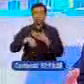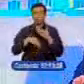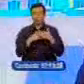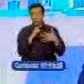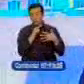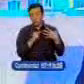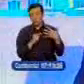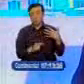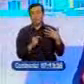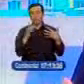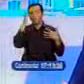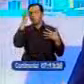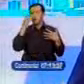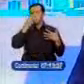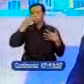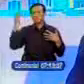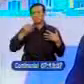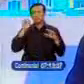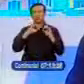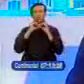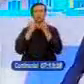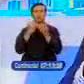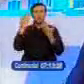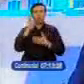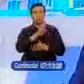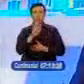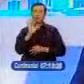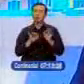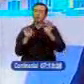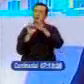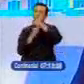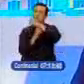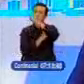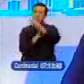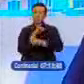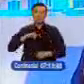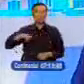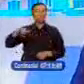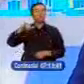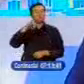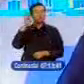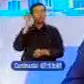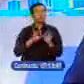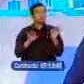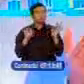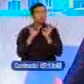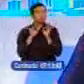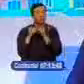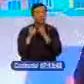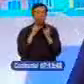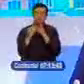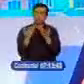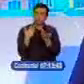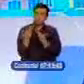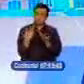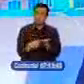aspectos, porque creemos, sin duda, que las organizaciones políticas son el pilar fundamental de la democracia, pero es importante esta mesa del debate, del